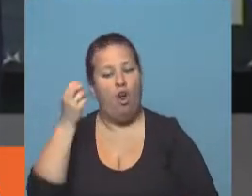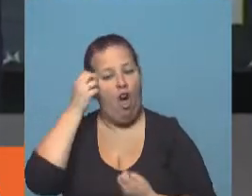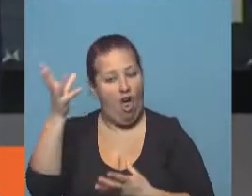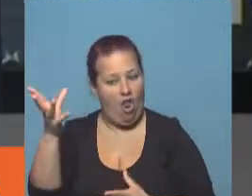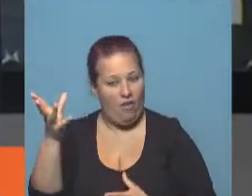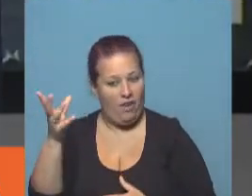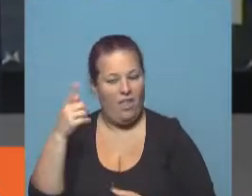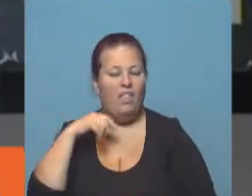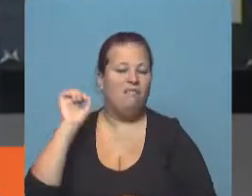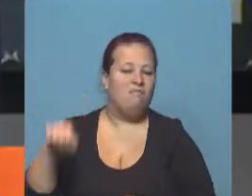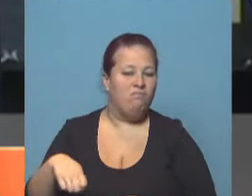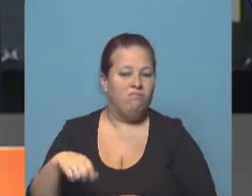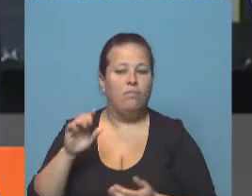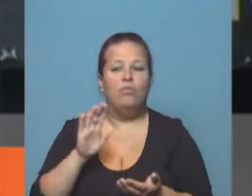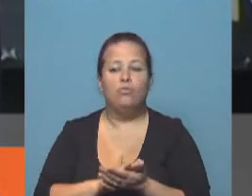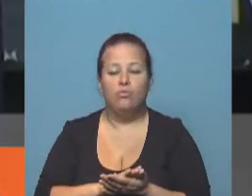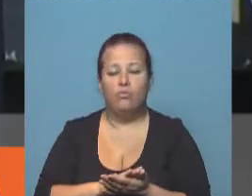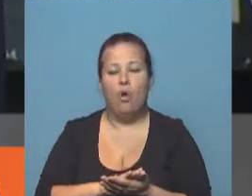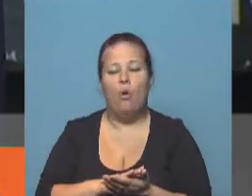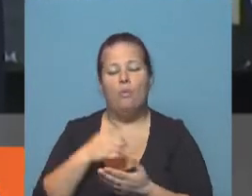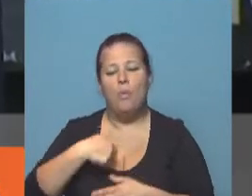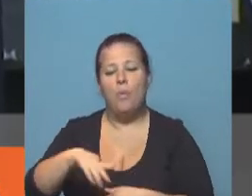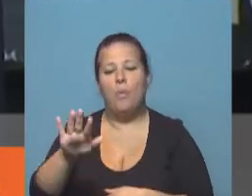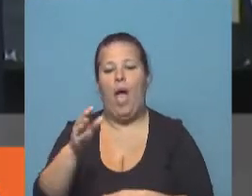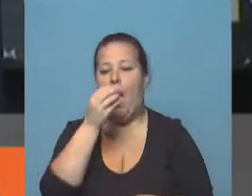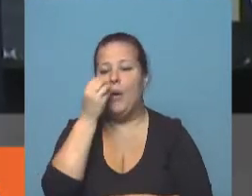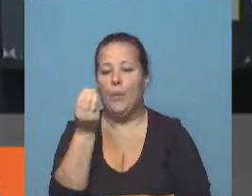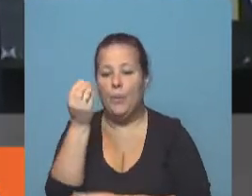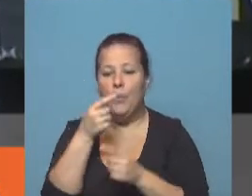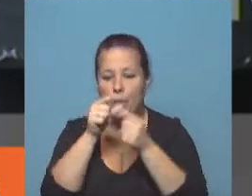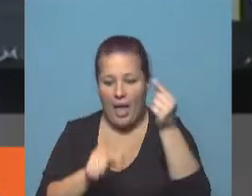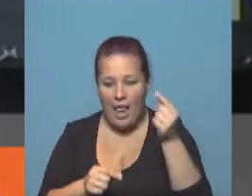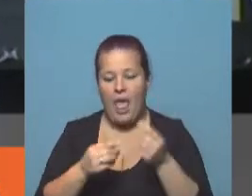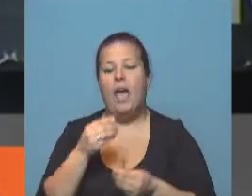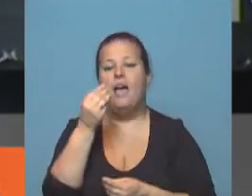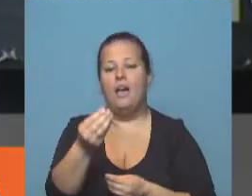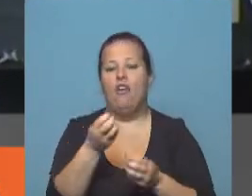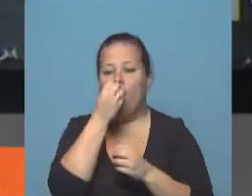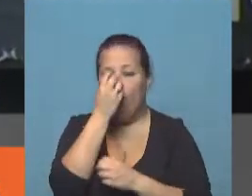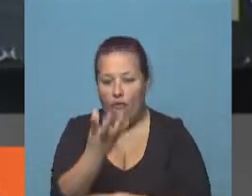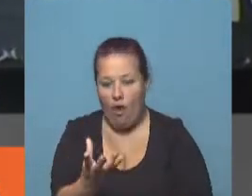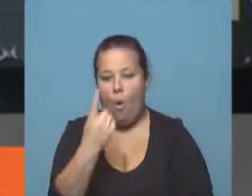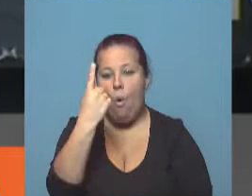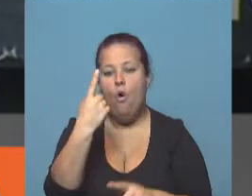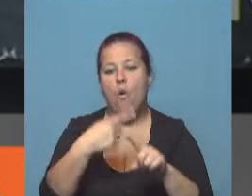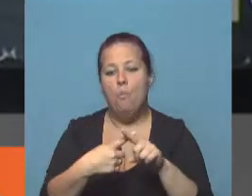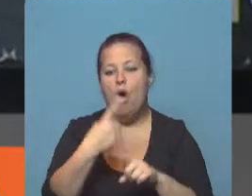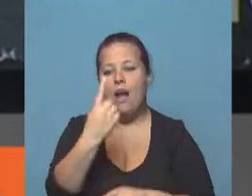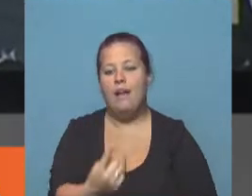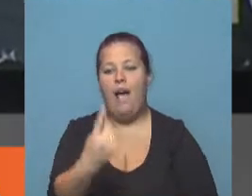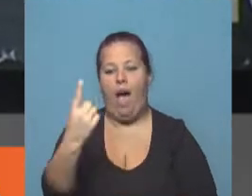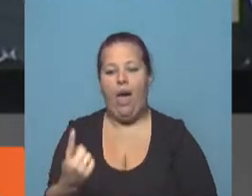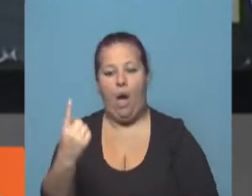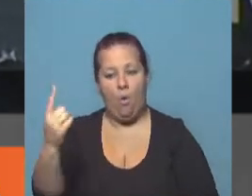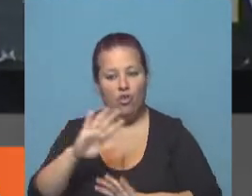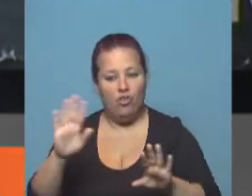olvido y la indiferencia, encenderemos una vela y colocaremos una rosa en memoria de cada